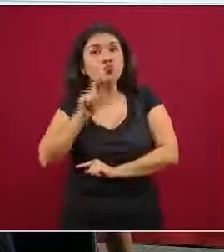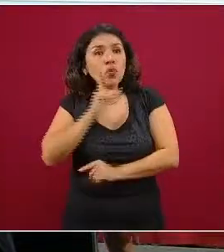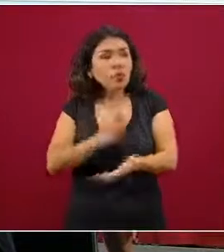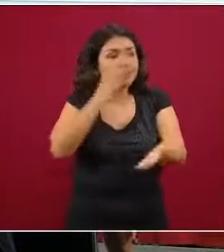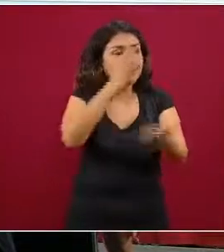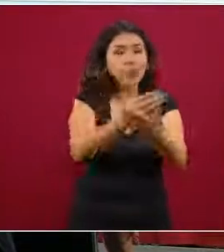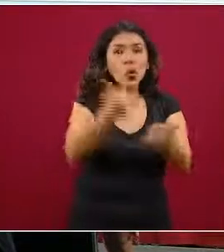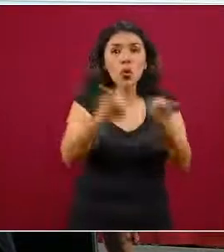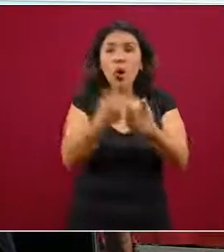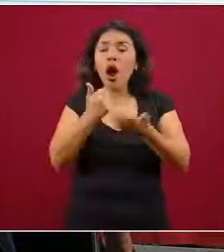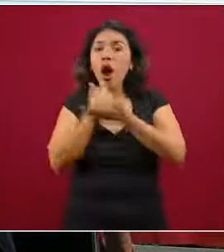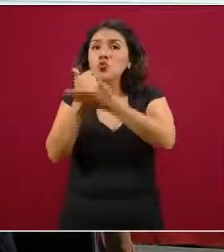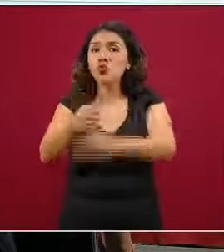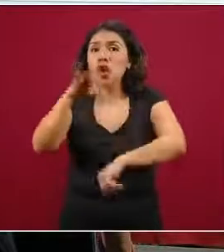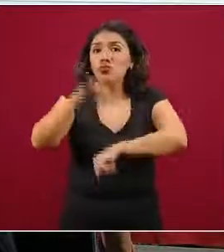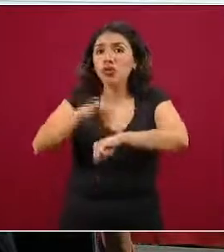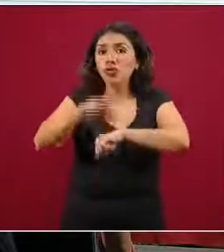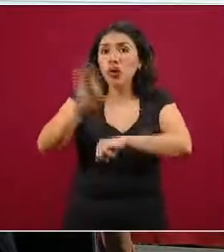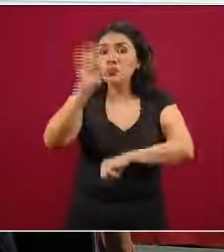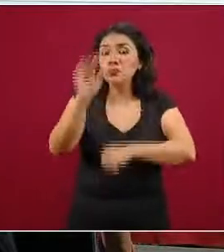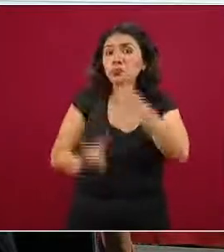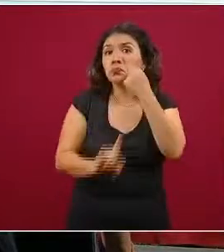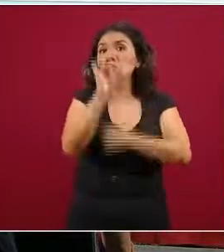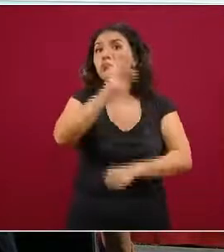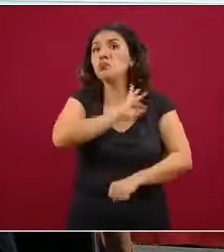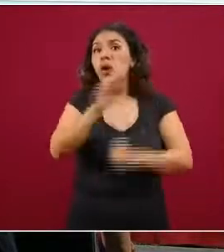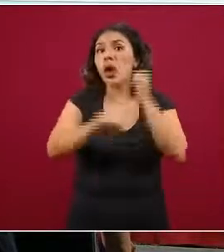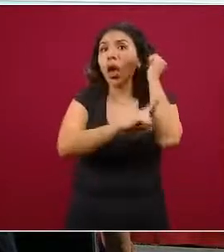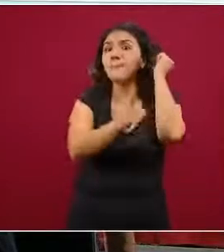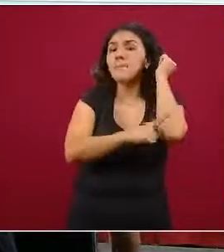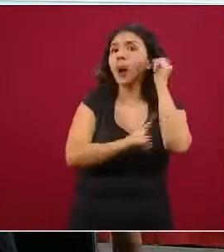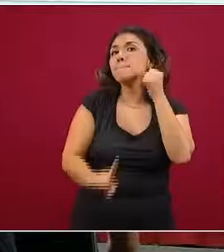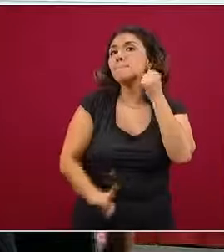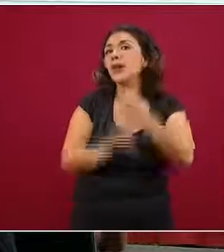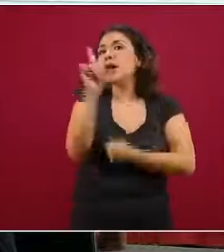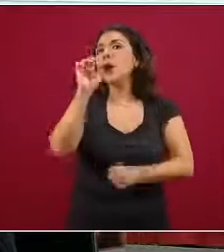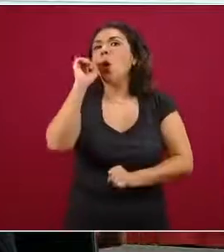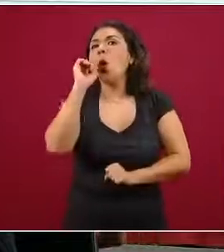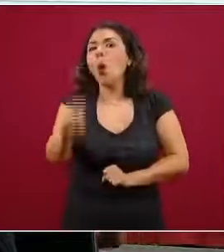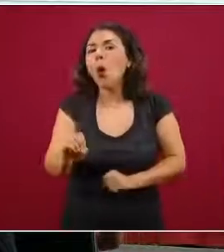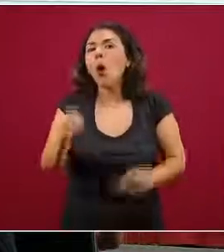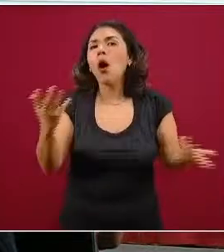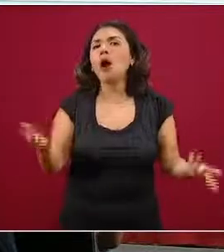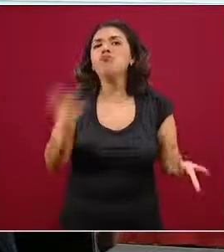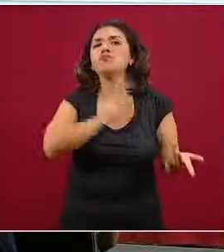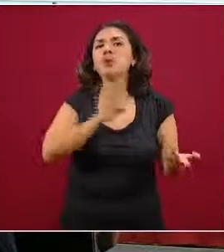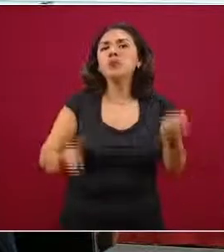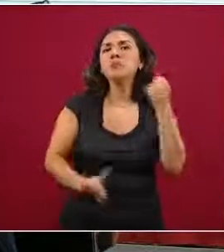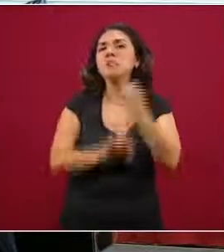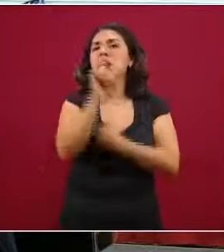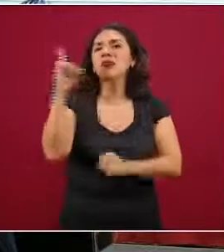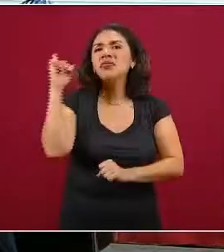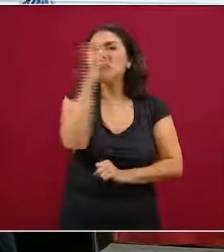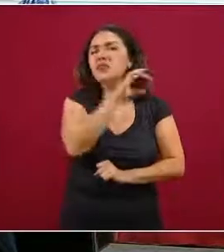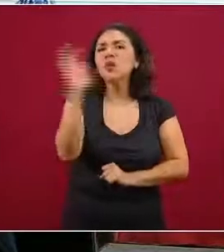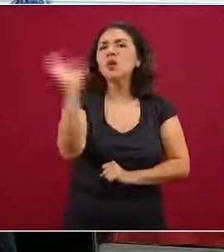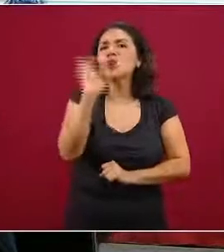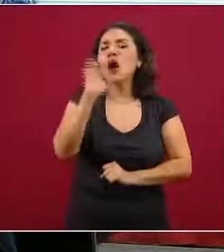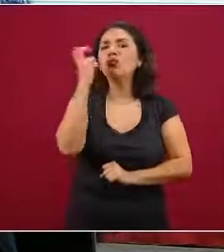atención ante una posible complicación en el embarazo o ante una posible complicación